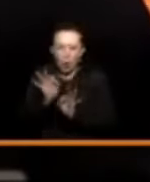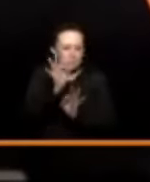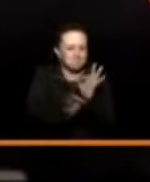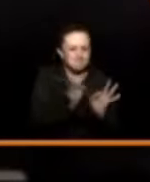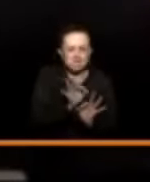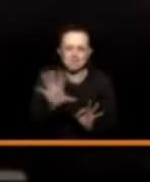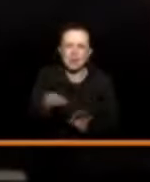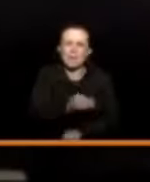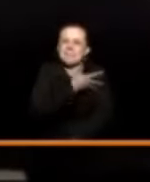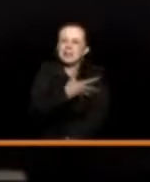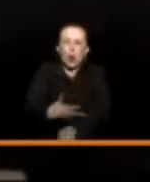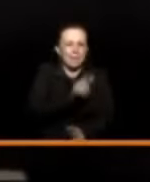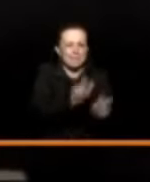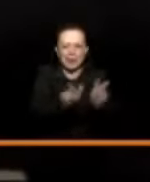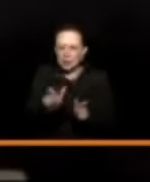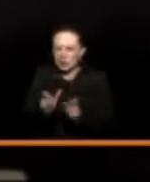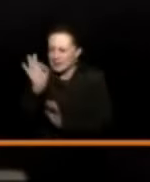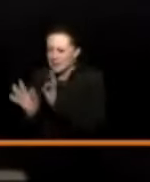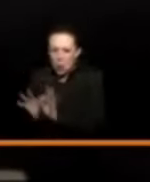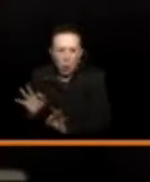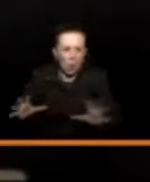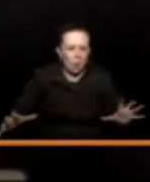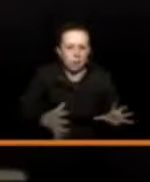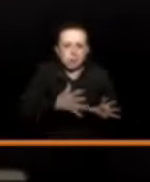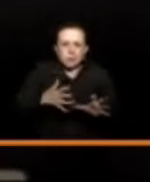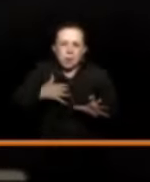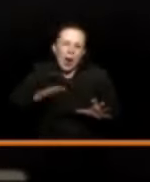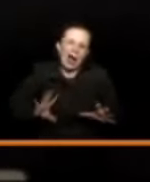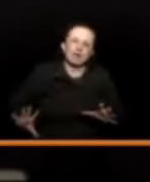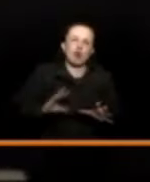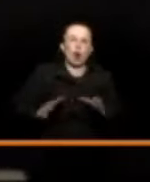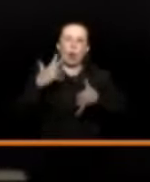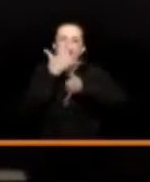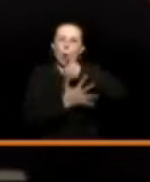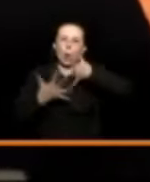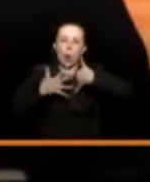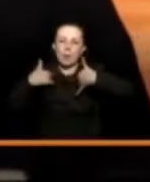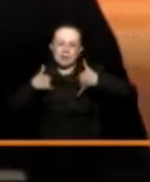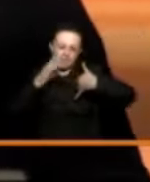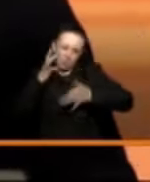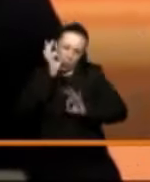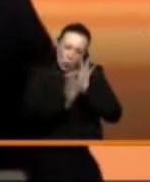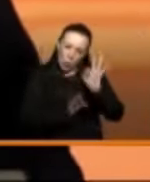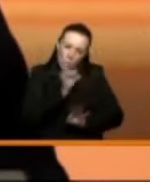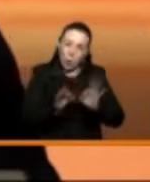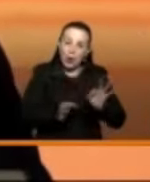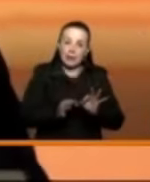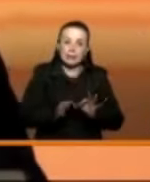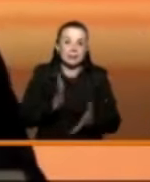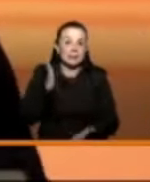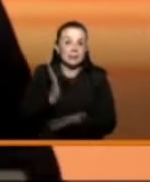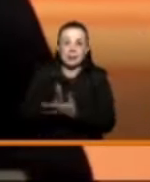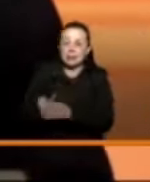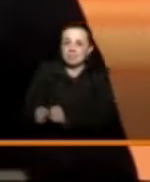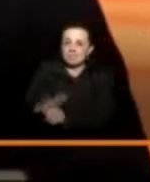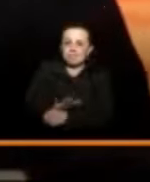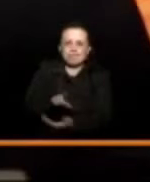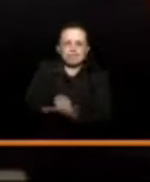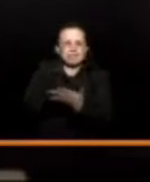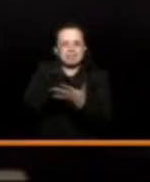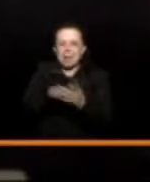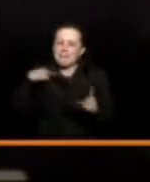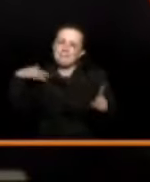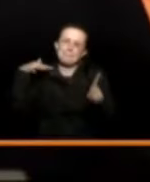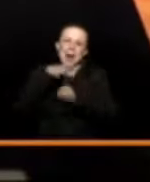personas y proteger la capacidad del país para emerger de sus severas consecuencias